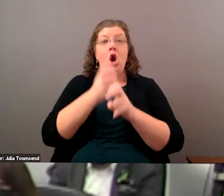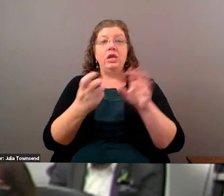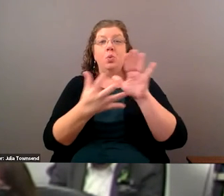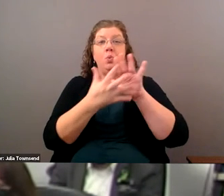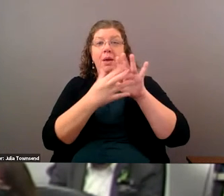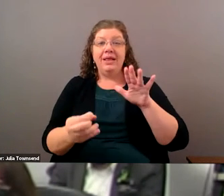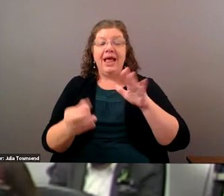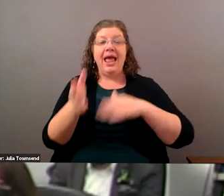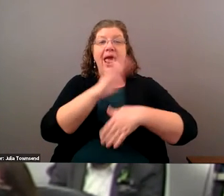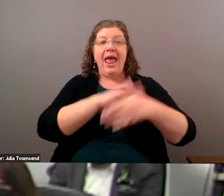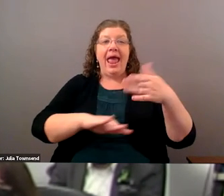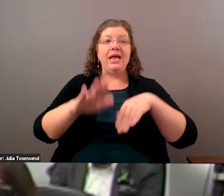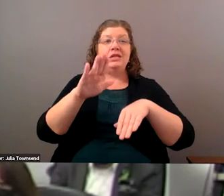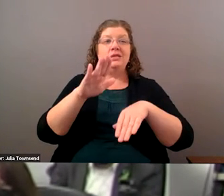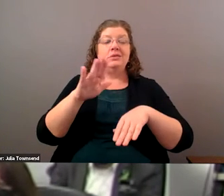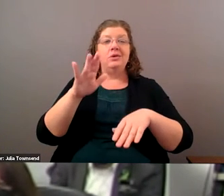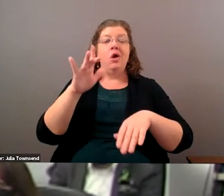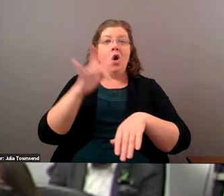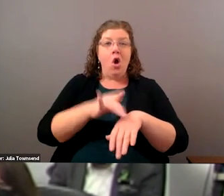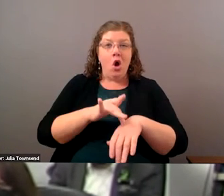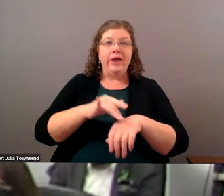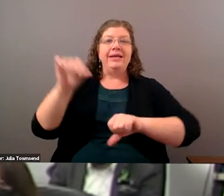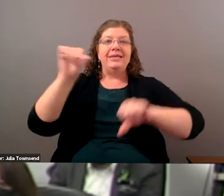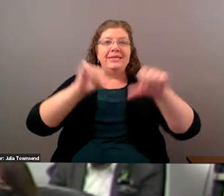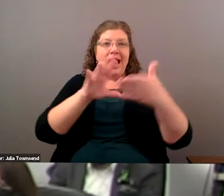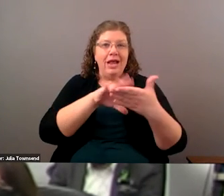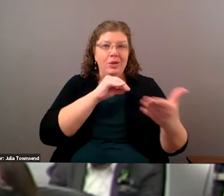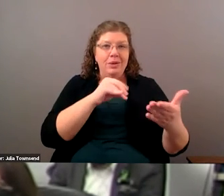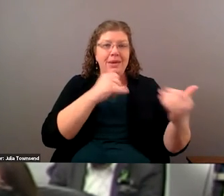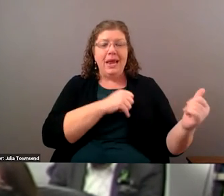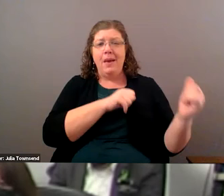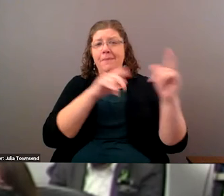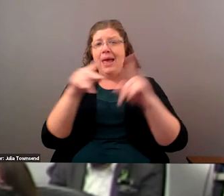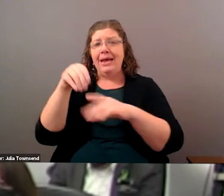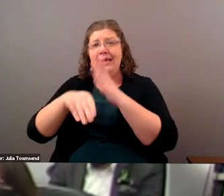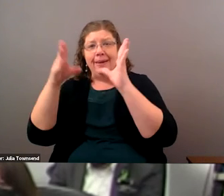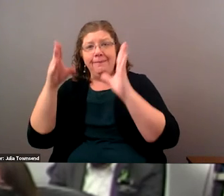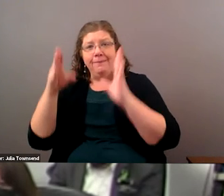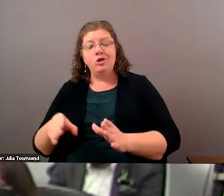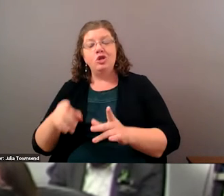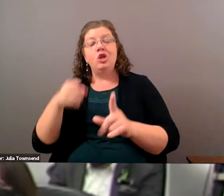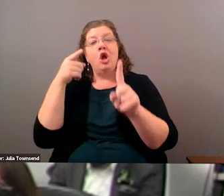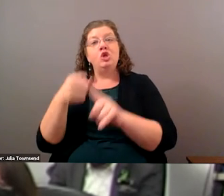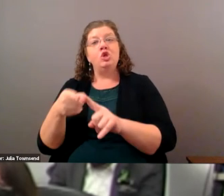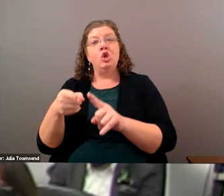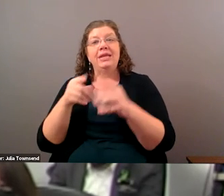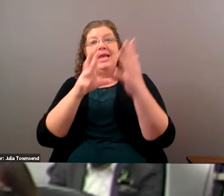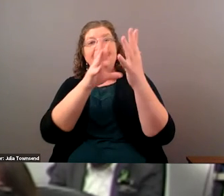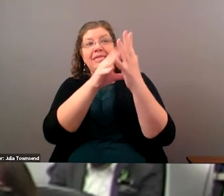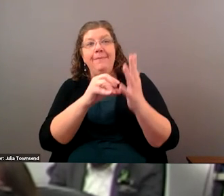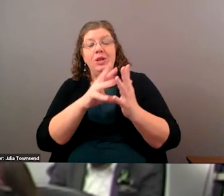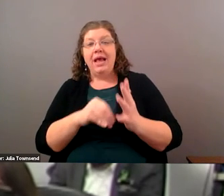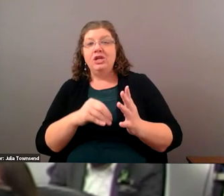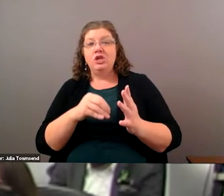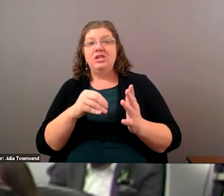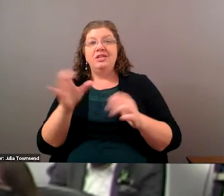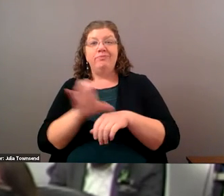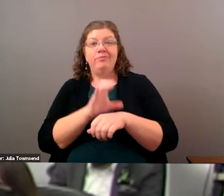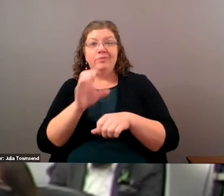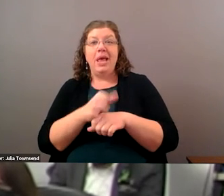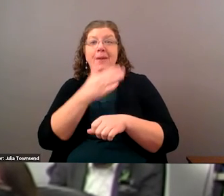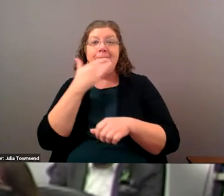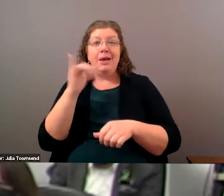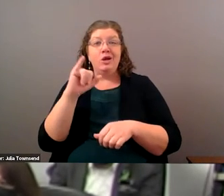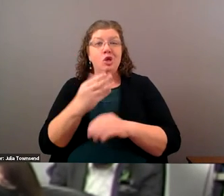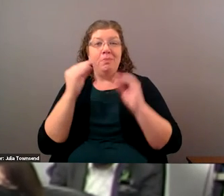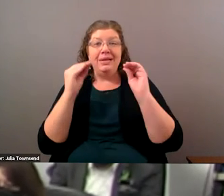aprendizaje práctico en ciencias. Pero conforme regresamos al aprendizaje en persona, hay ciertas simulaciones que hacen un mejor trabajo enseñándole a los niños cómo funcionan las cosas en el mundo